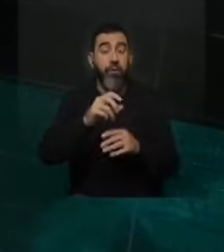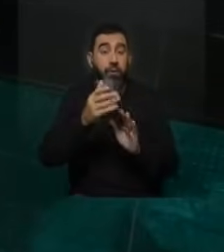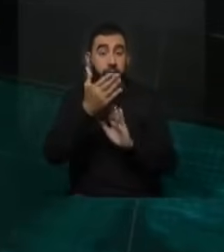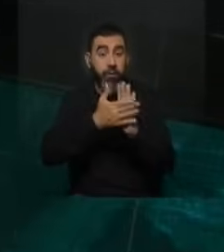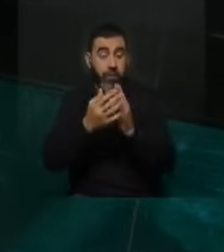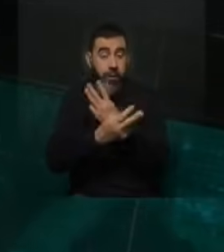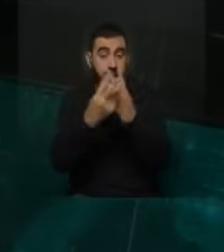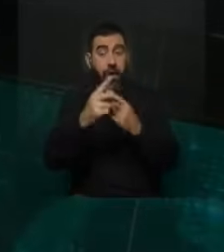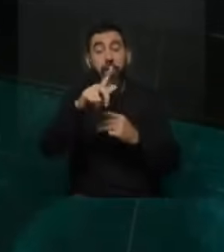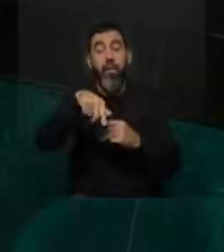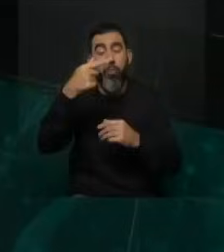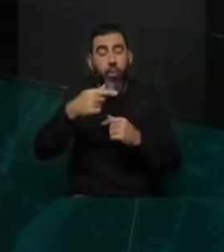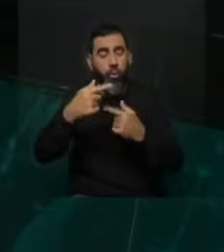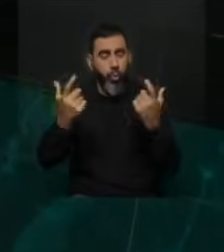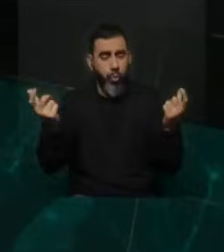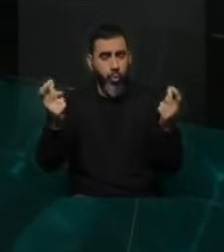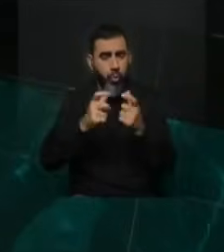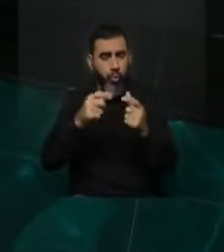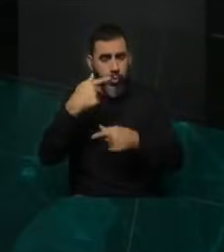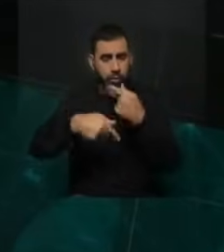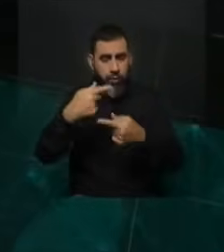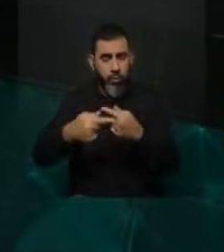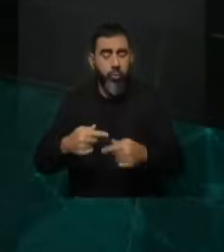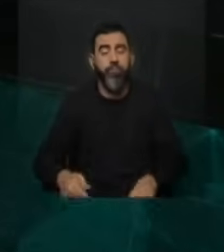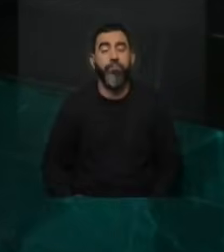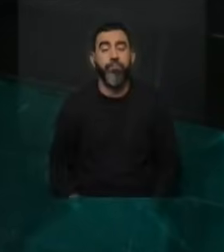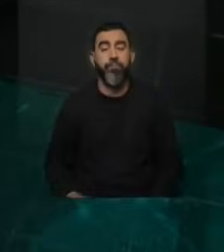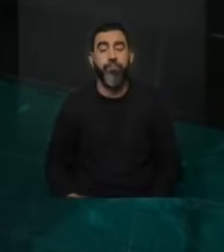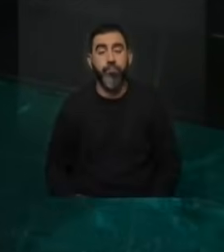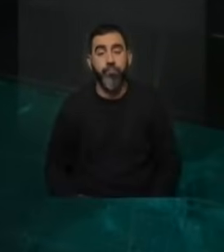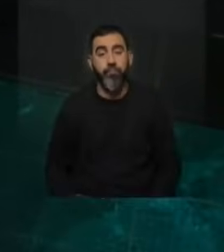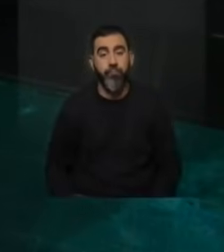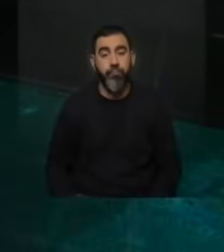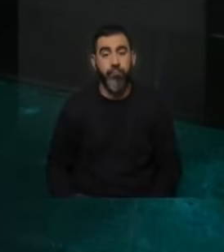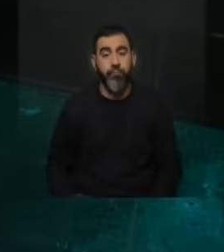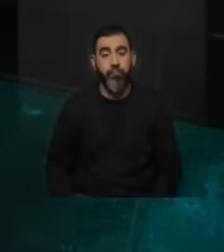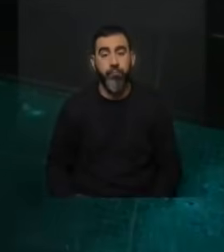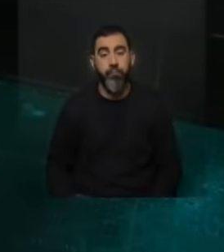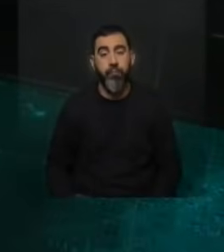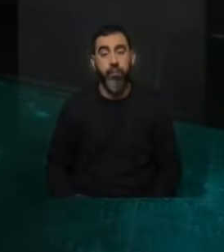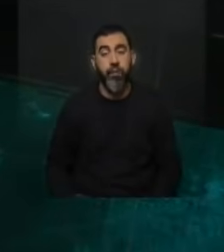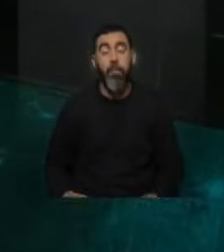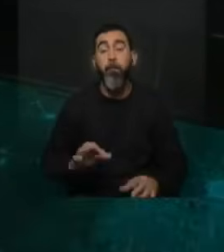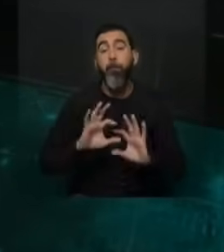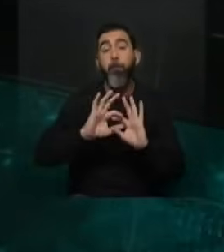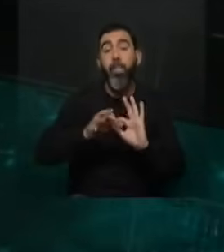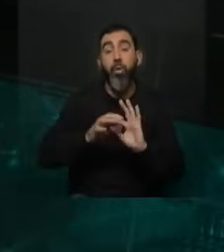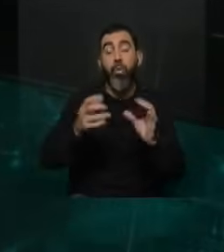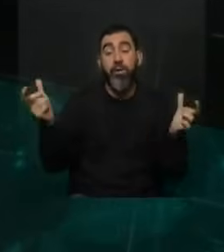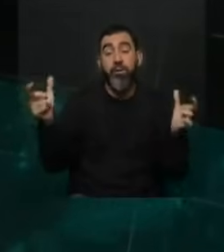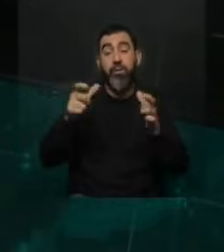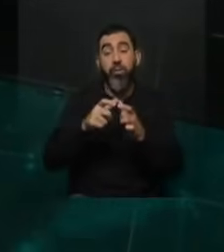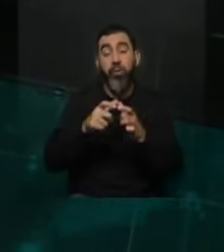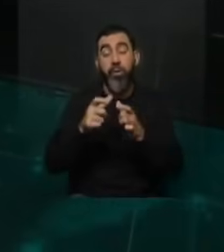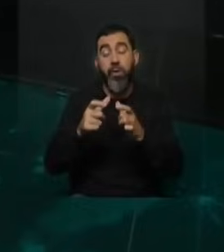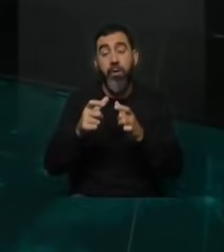próximas horas va a continuar con las una serie de entrevistas sí tiene una nutrida agenda por ejemplo el miércoles se va a estar reuniendo con el